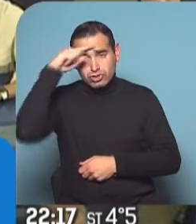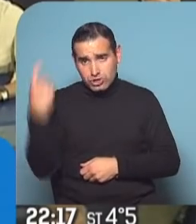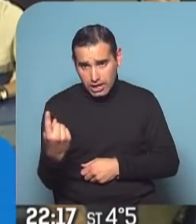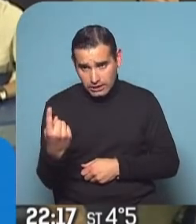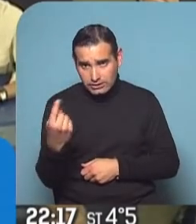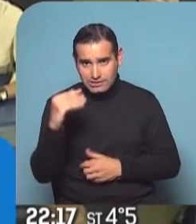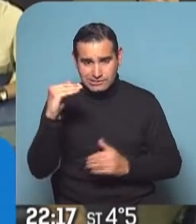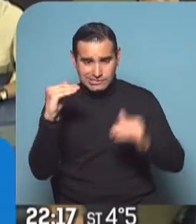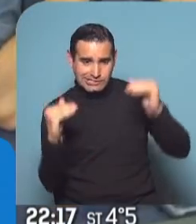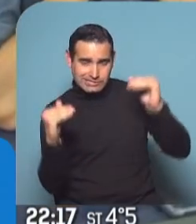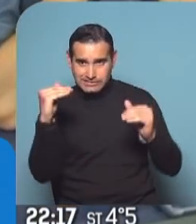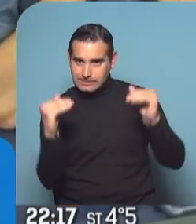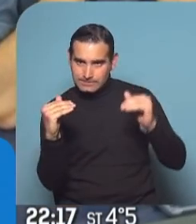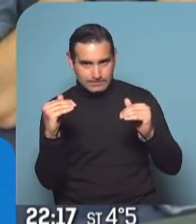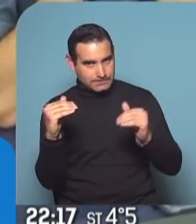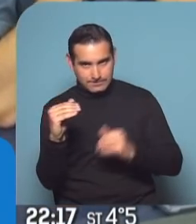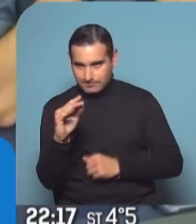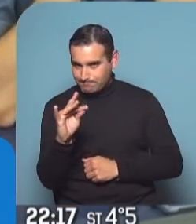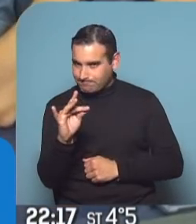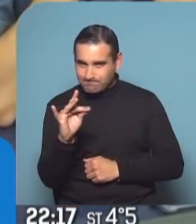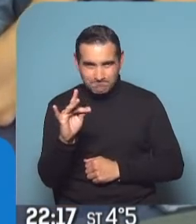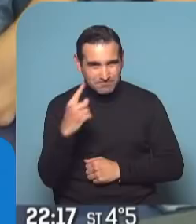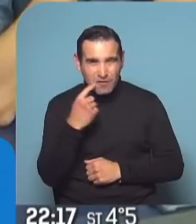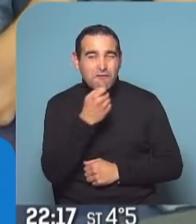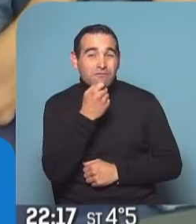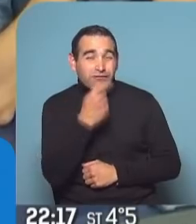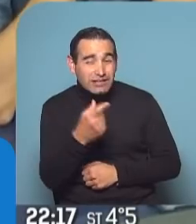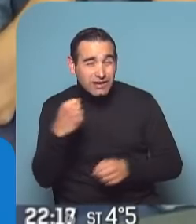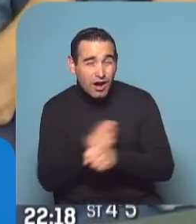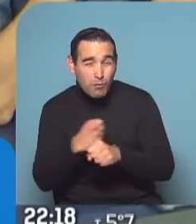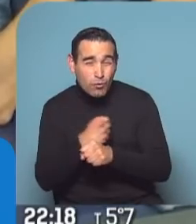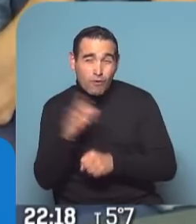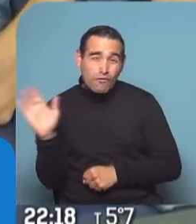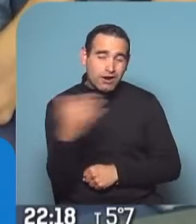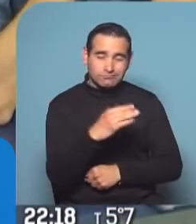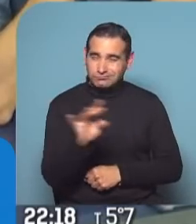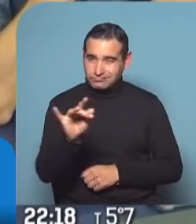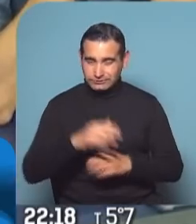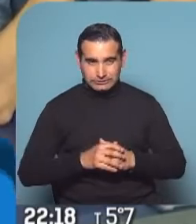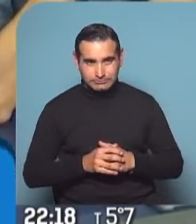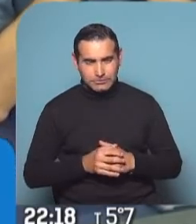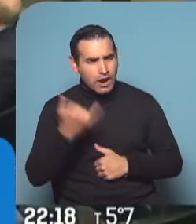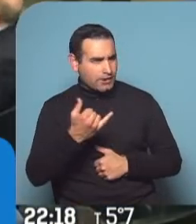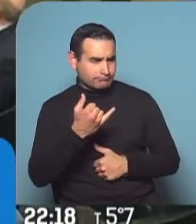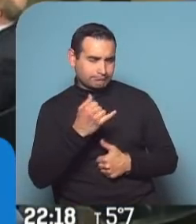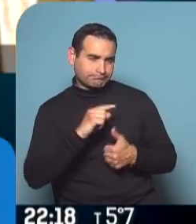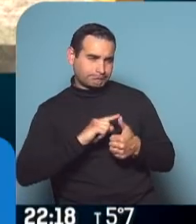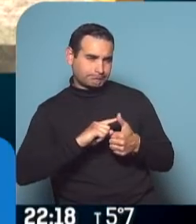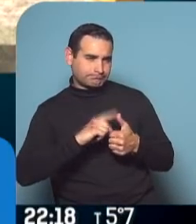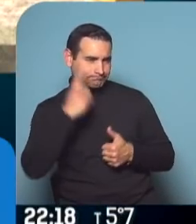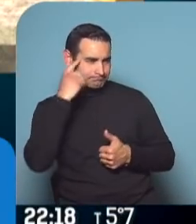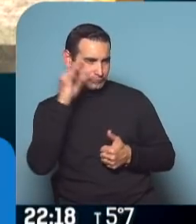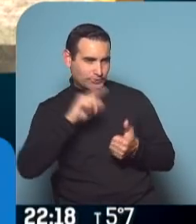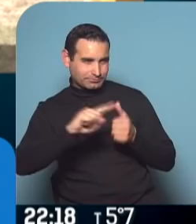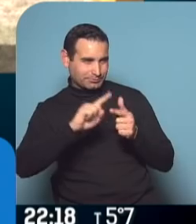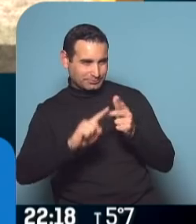de fuerzas, por ahora, no indica que sea tan fácil su aprobación en todos lados, ¿no? Hay diferentes aristas, indudablemente, y